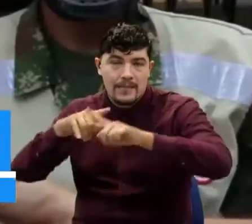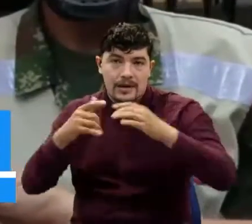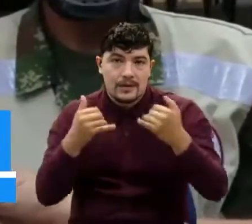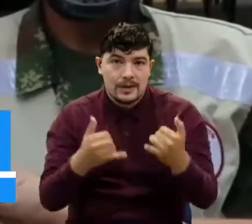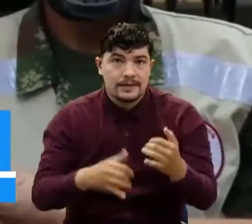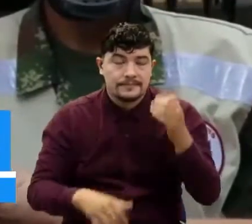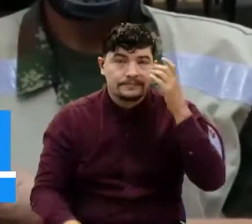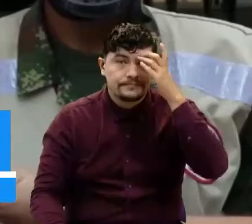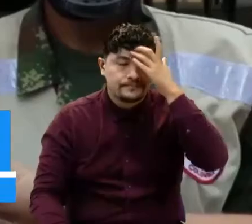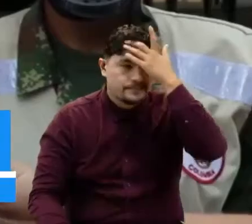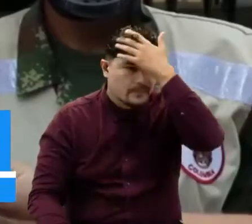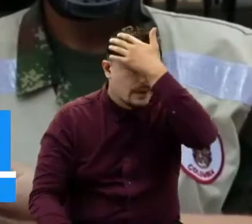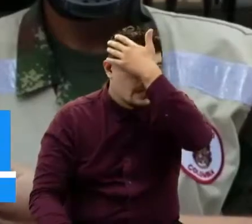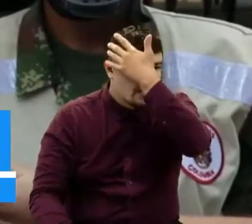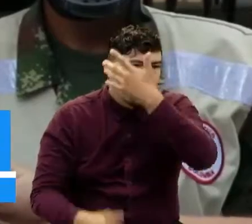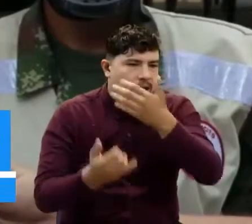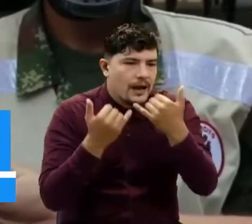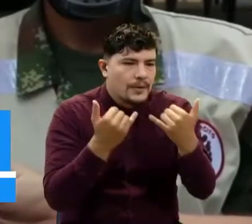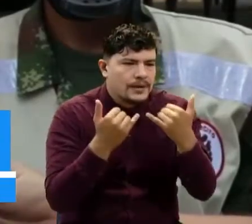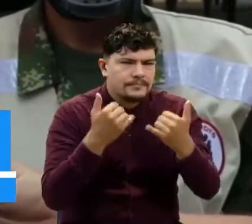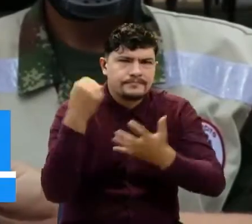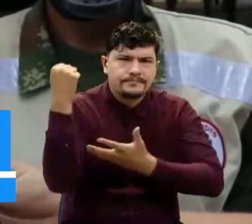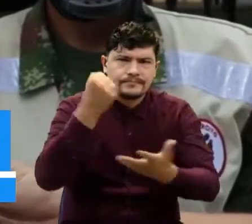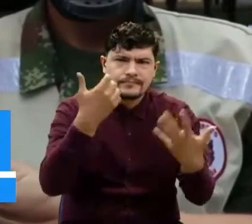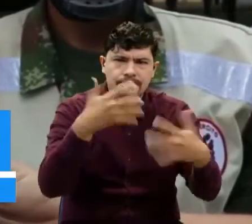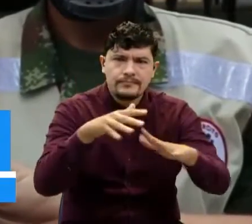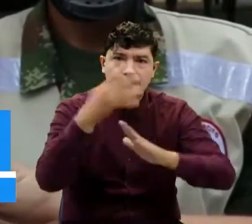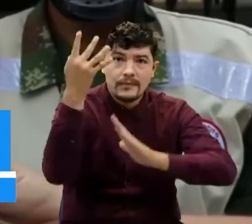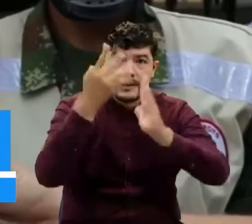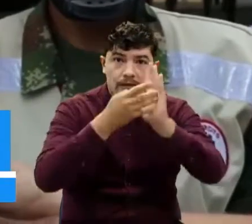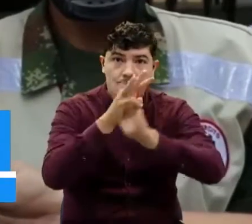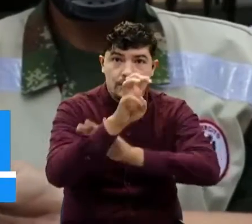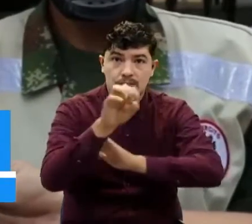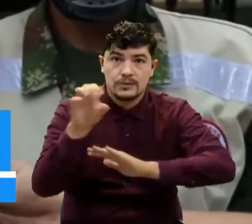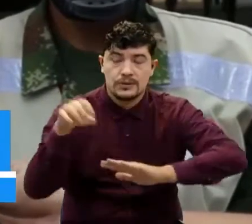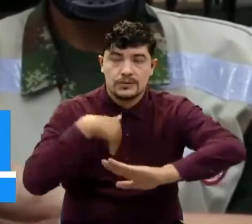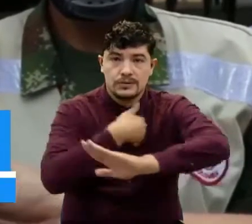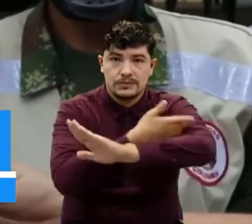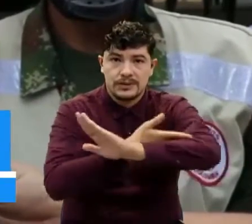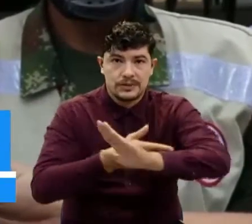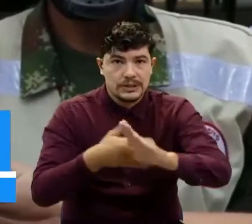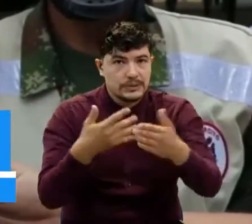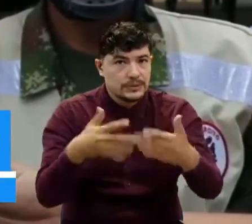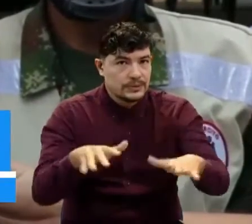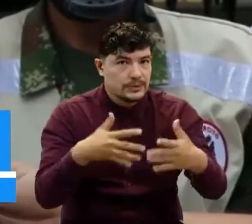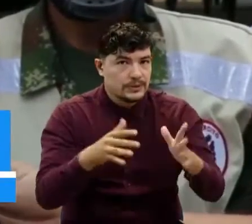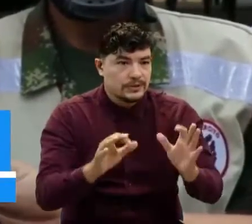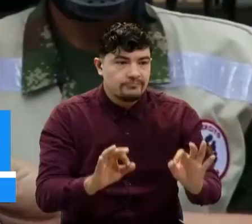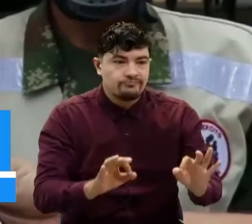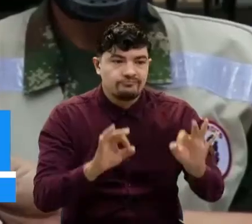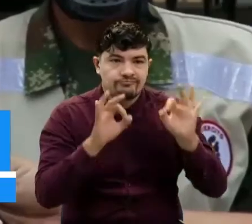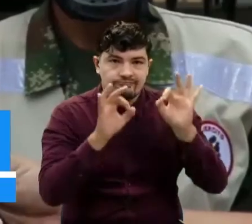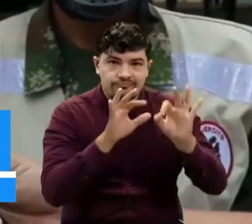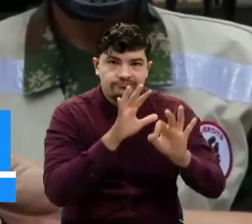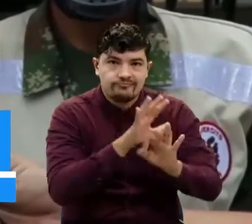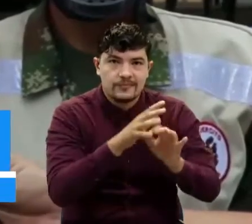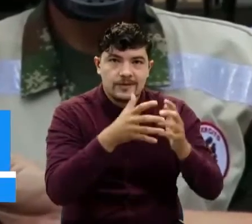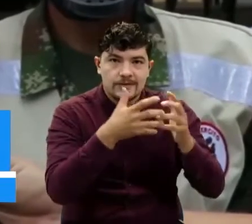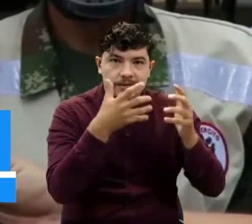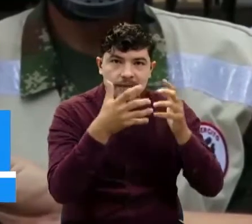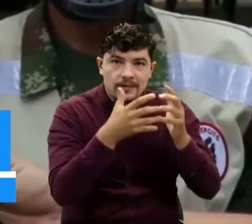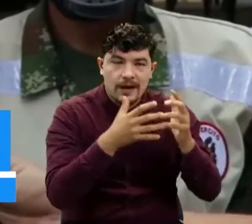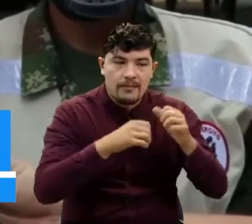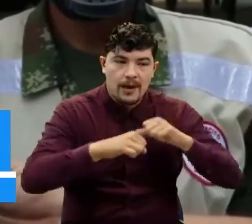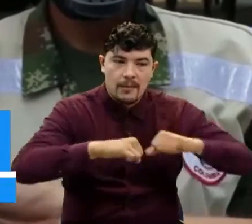esta inversión tan importante, más de 4.800 millones de pesos, nos pone a la vanguardia como un sistema activo, un